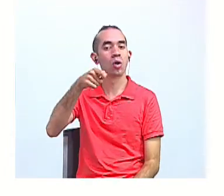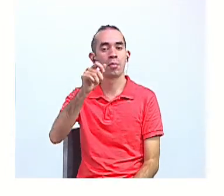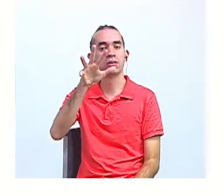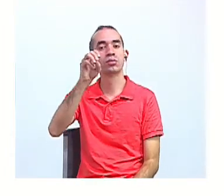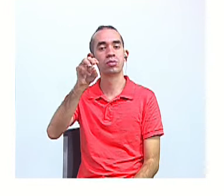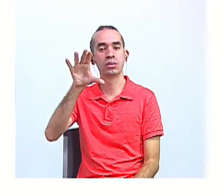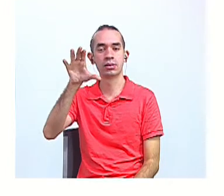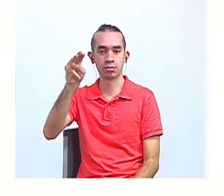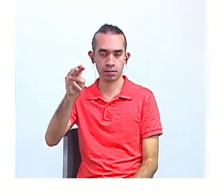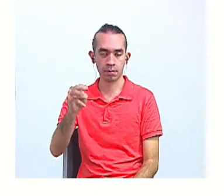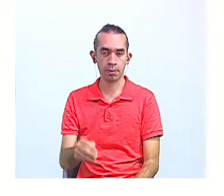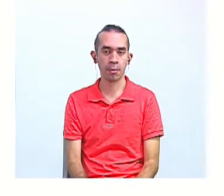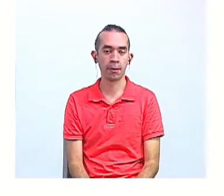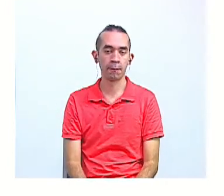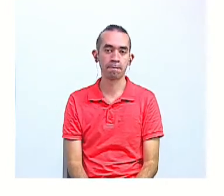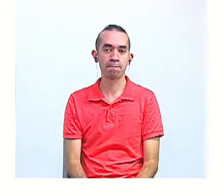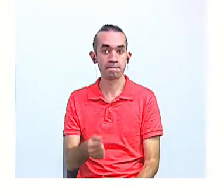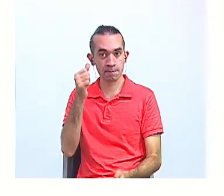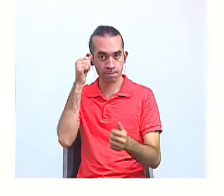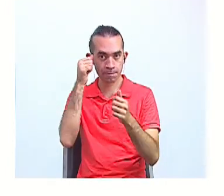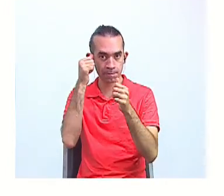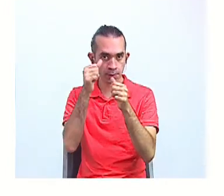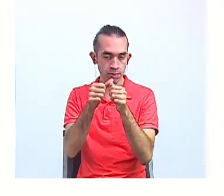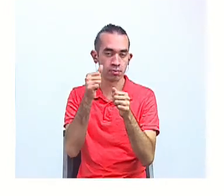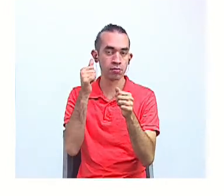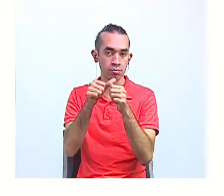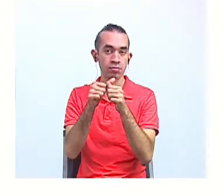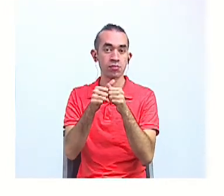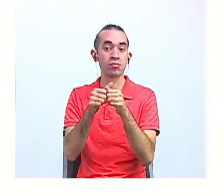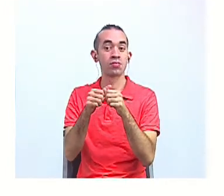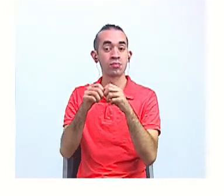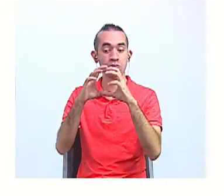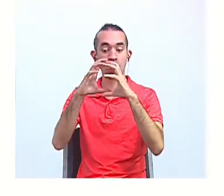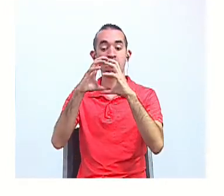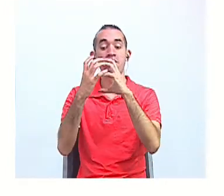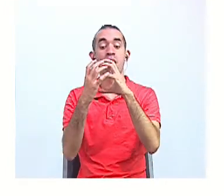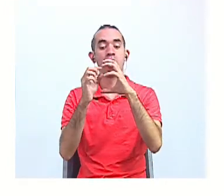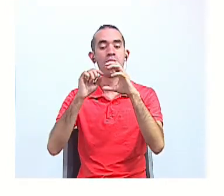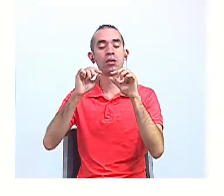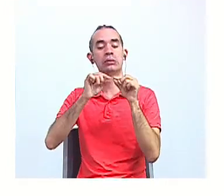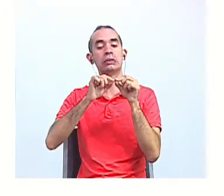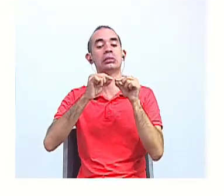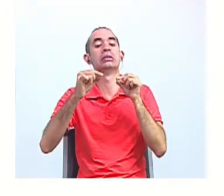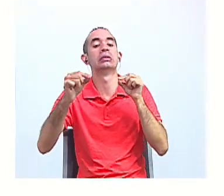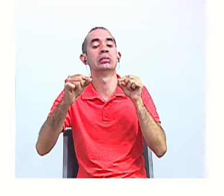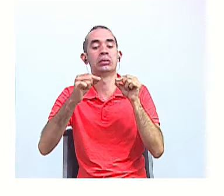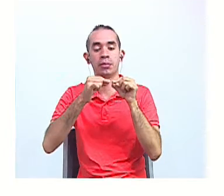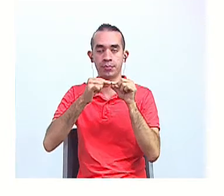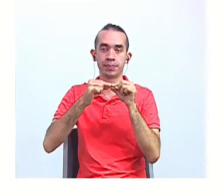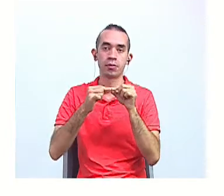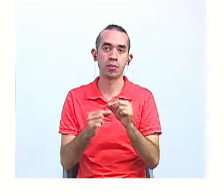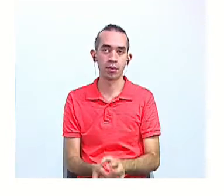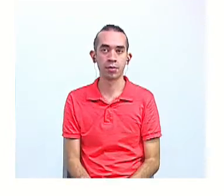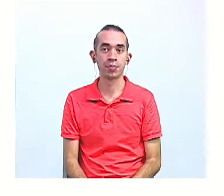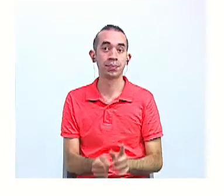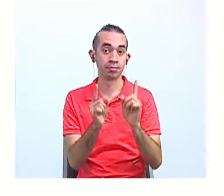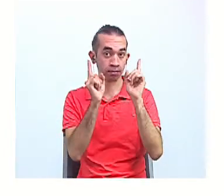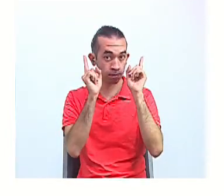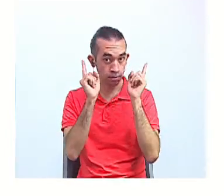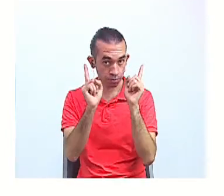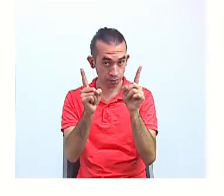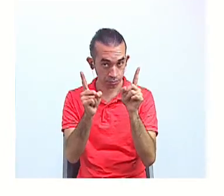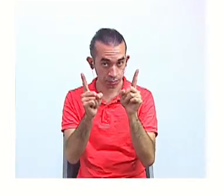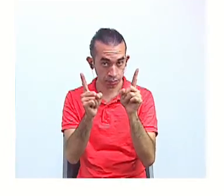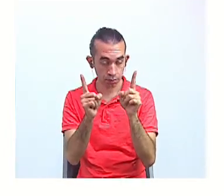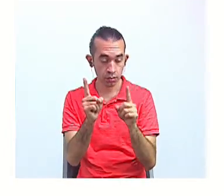2,50 centímetros. Recordemos, esto es el diámetro de la esfera de latón. Pero resulta que para